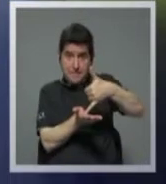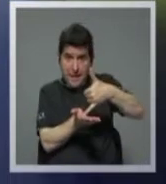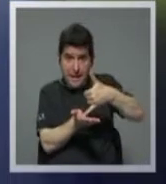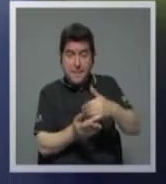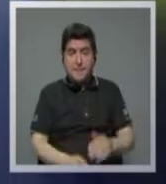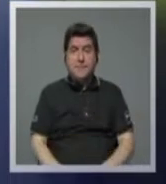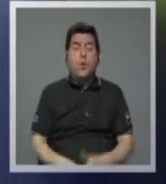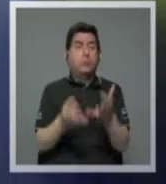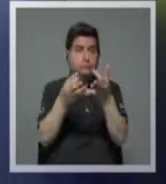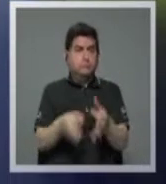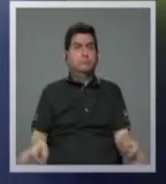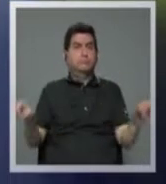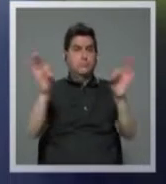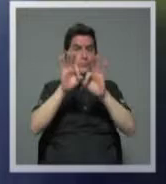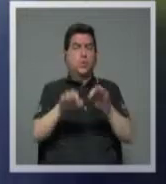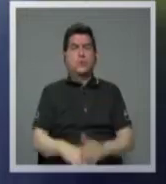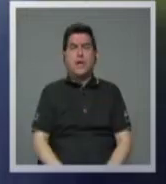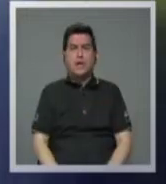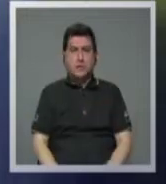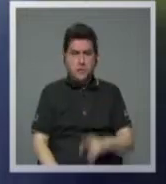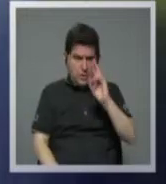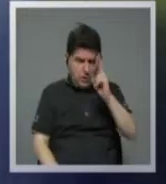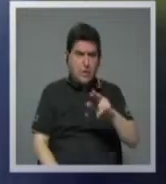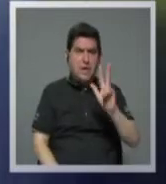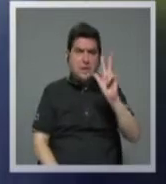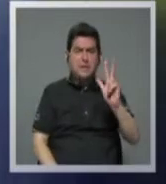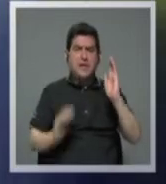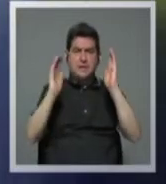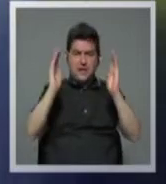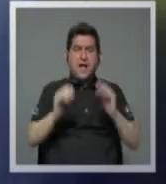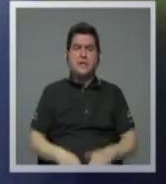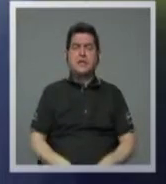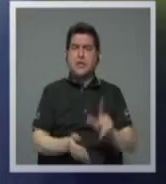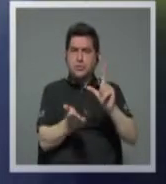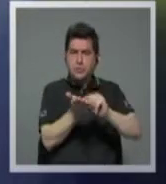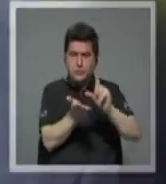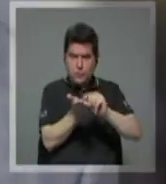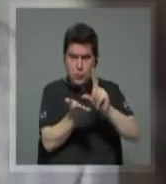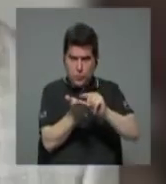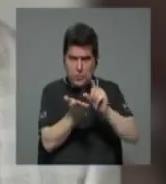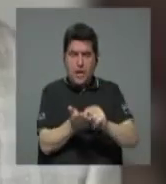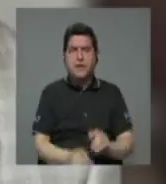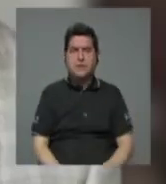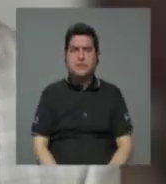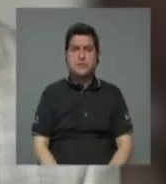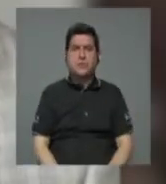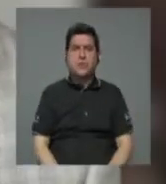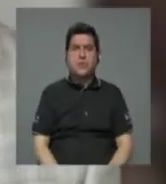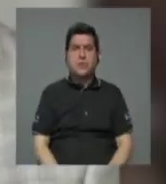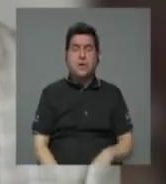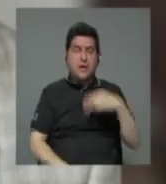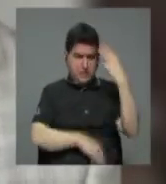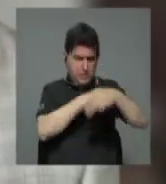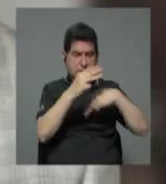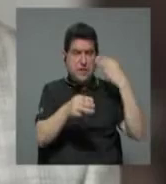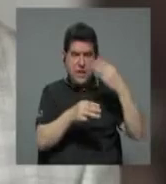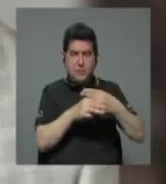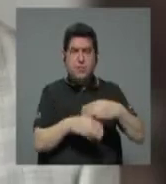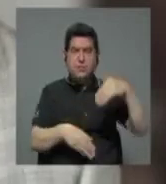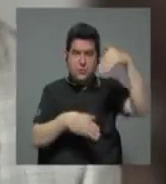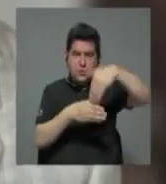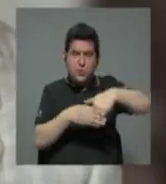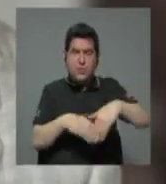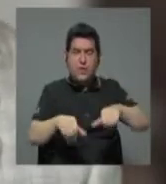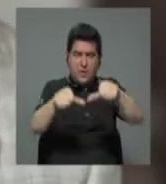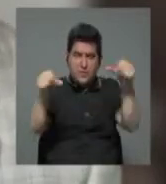muy importante, reconocido por tres grandes publicaciones que están a nivel mundial dentro del campo de las